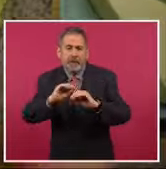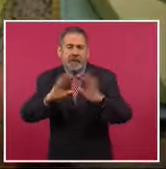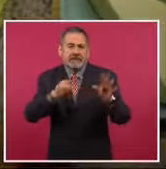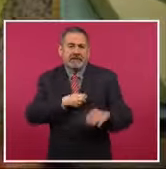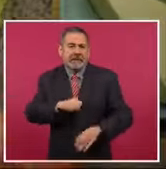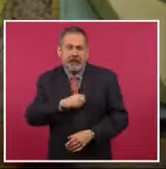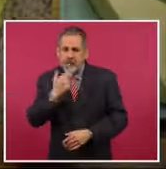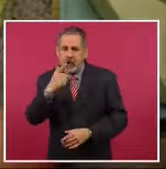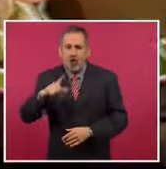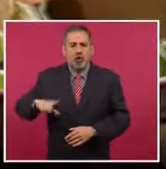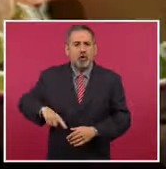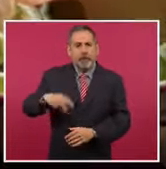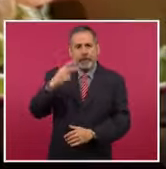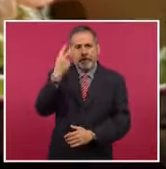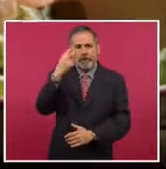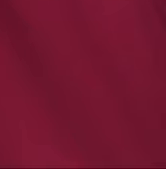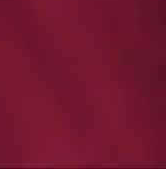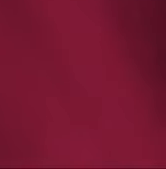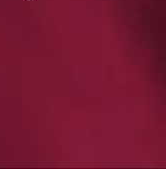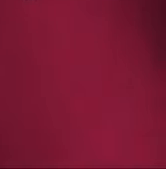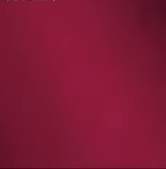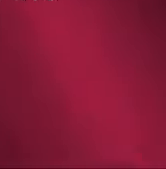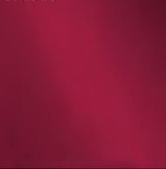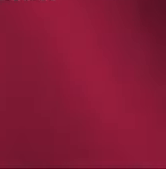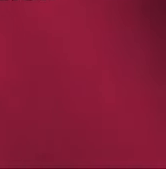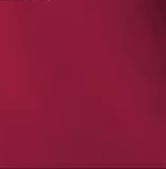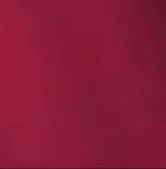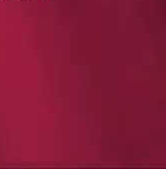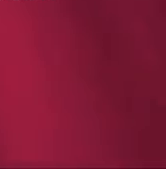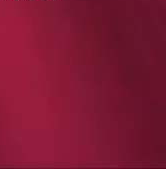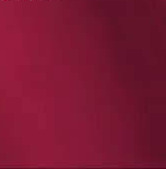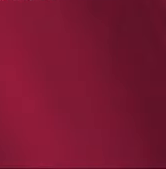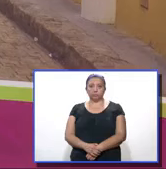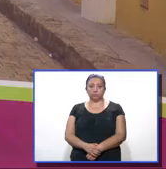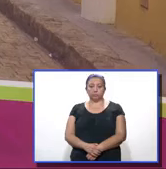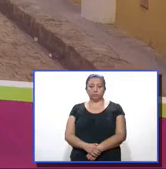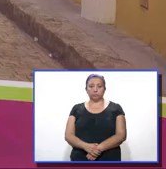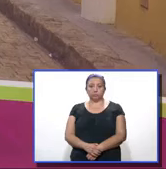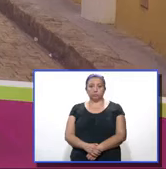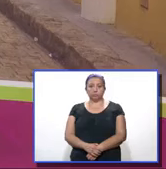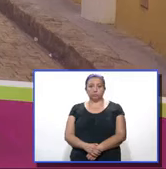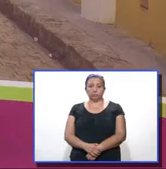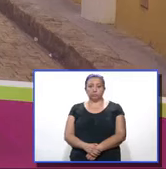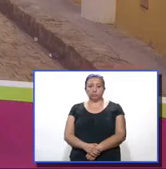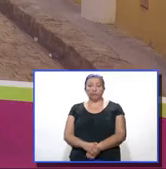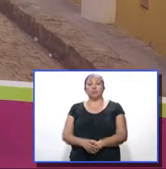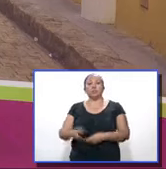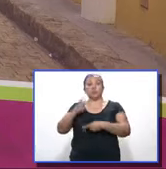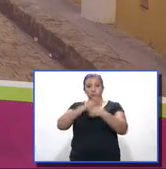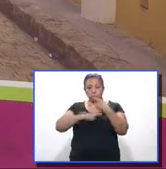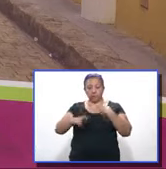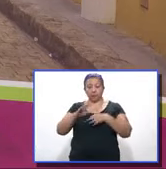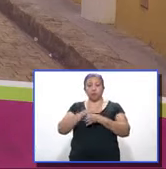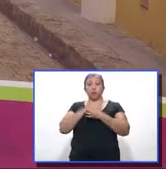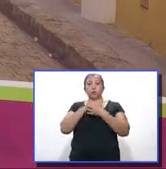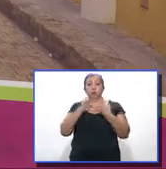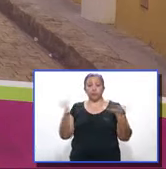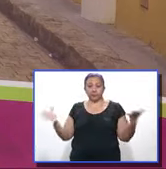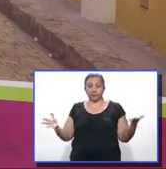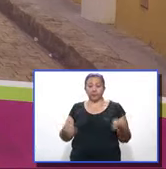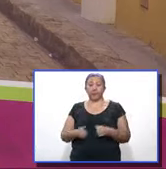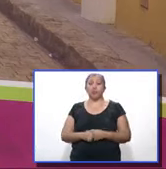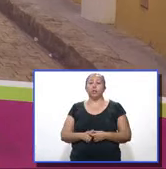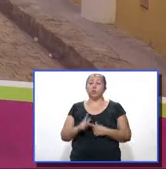el etiquetado y elige alimentos saludables. Gobierno de México. Estamos de regreso con más información